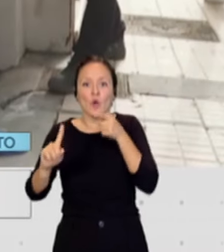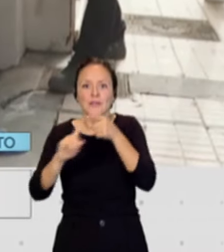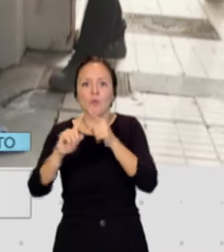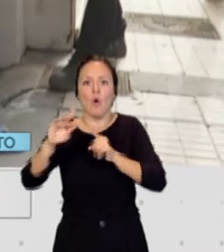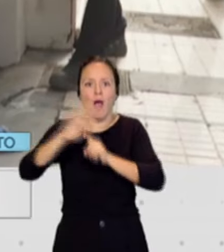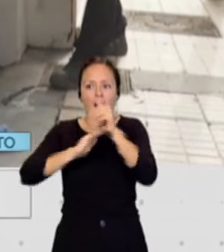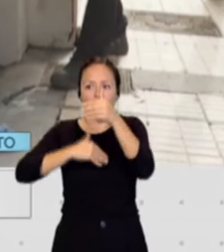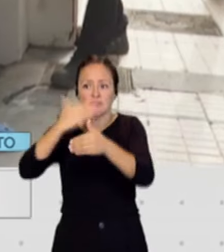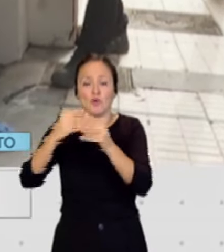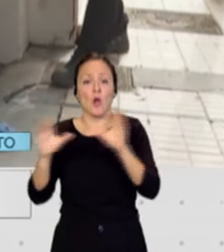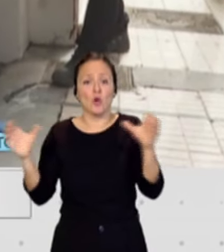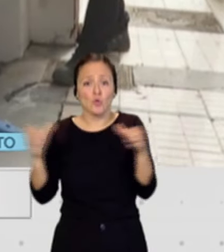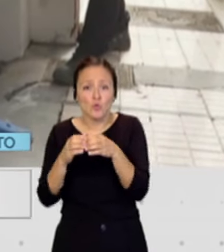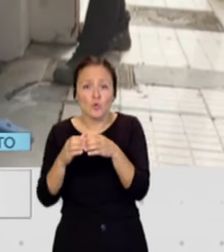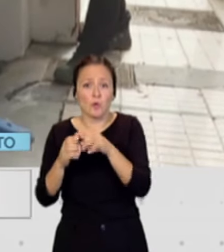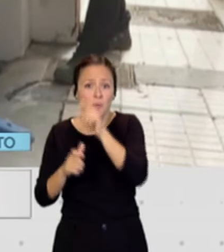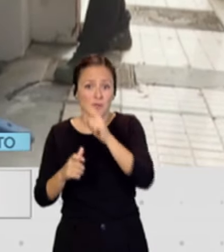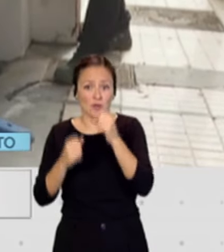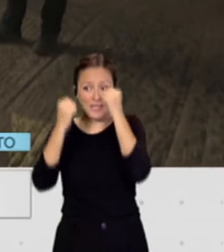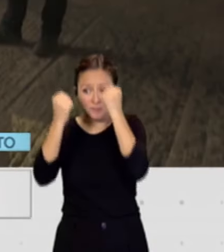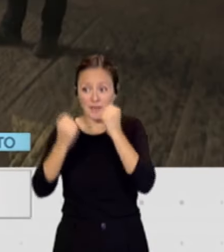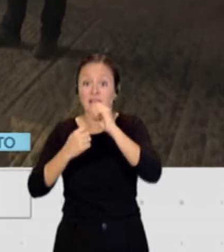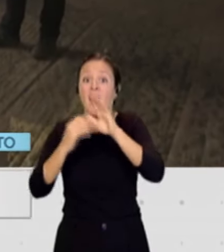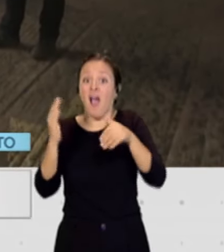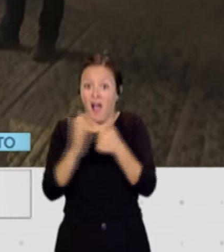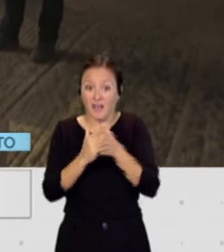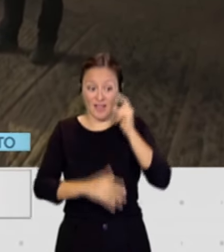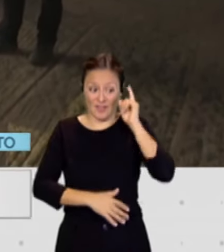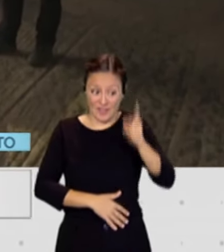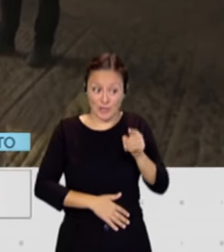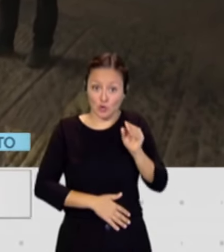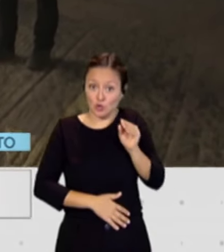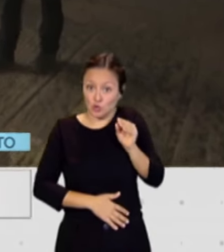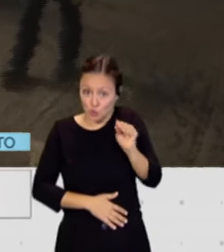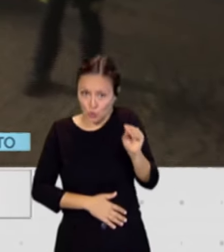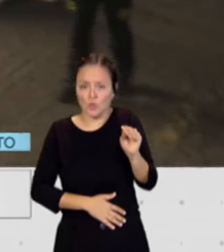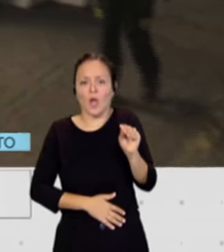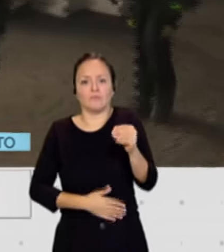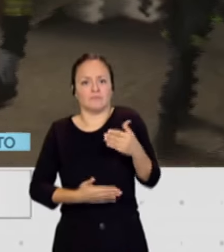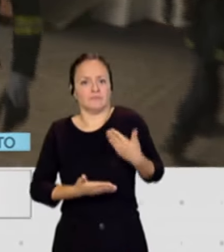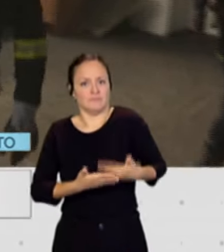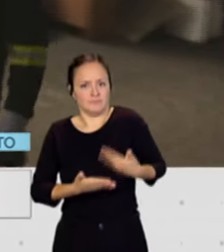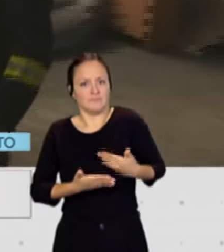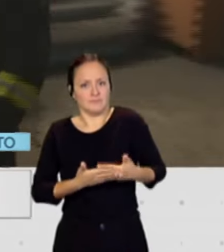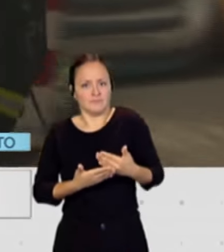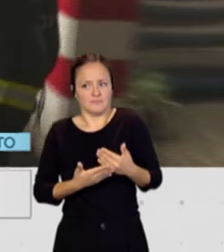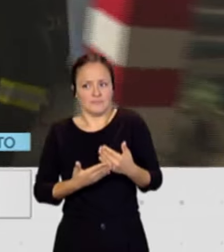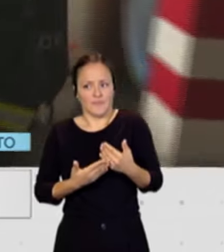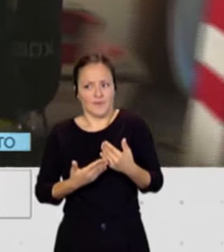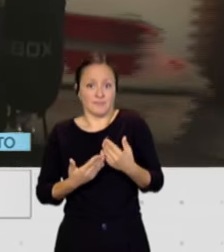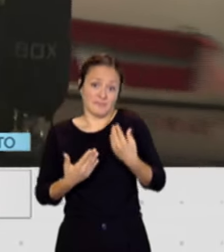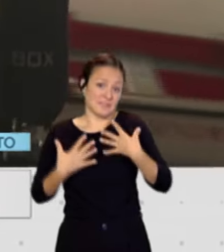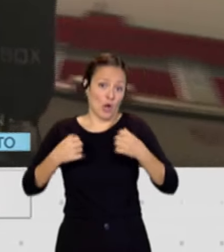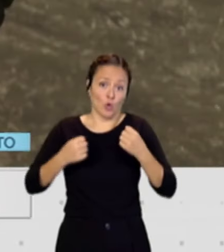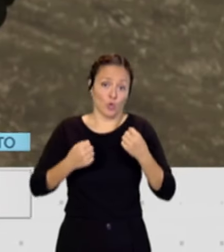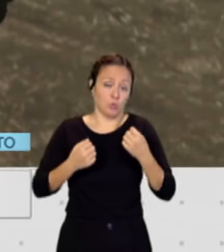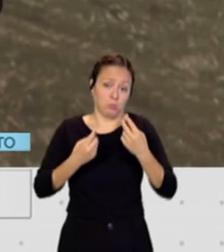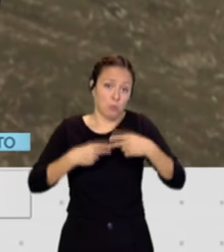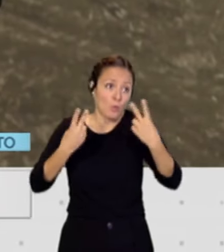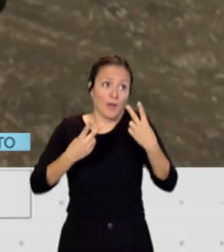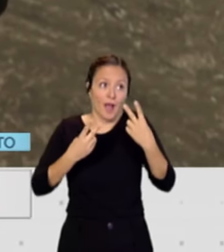expertos y y de la del propio de la propia dirección del mismo Pues quede avalado por por por quien tiene que avalar los que es salud pública siempre nos